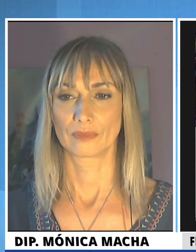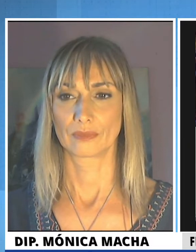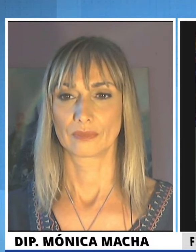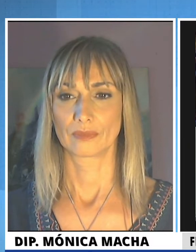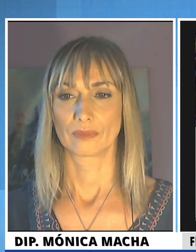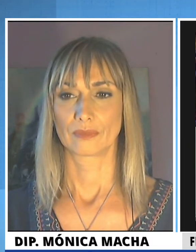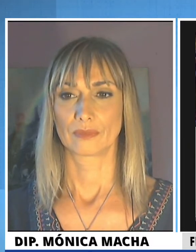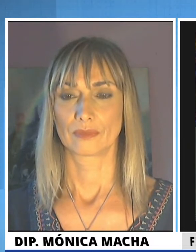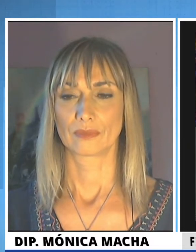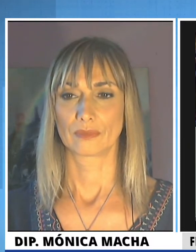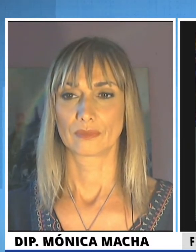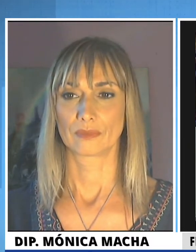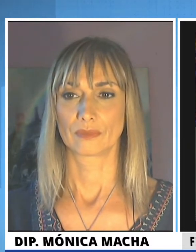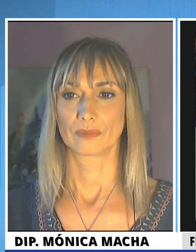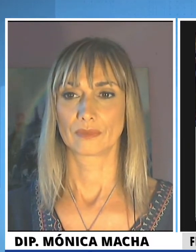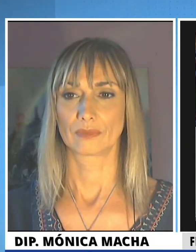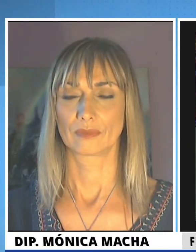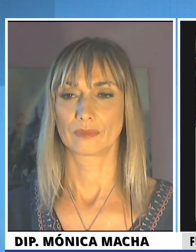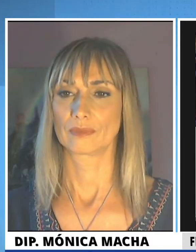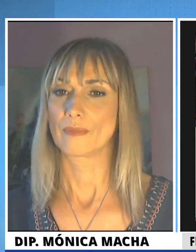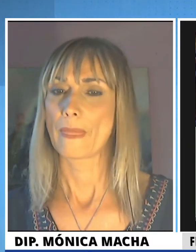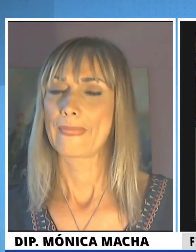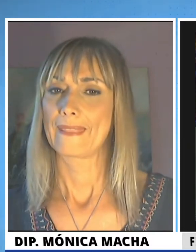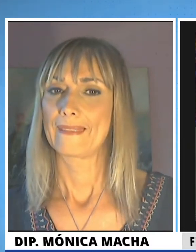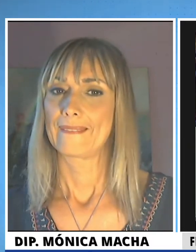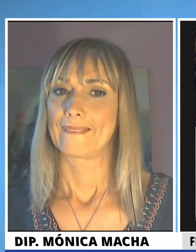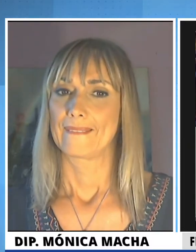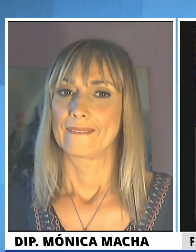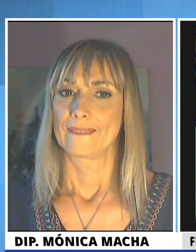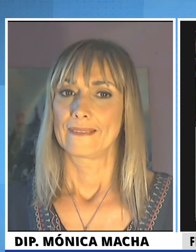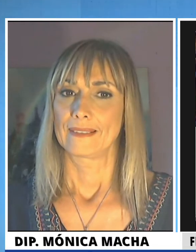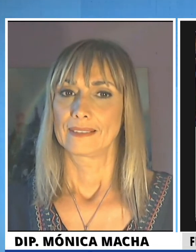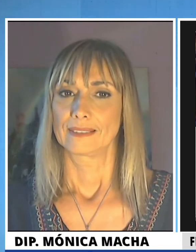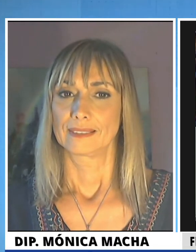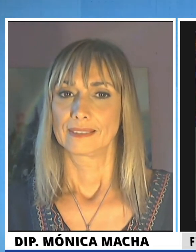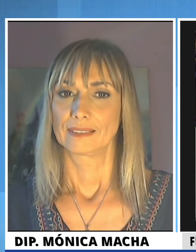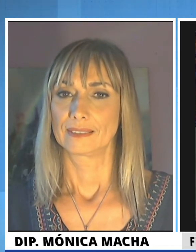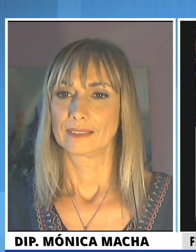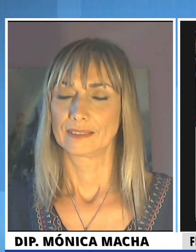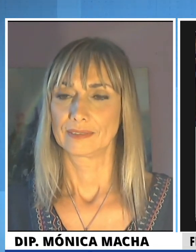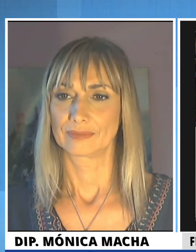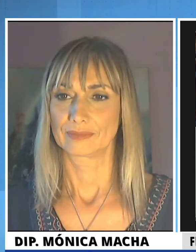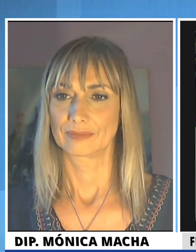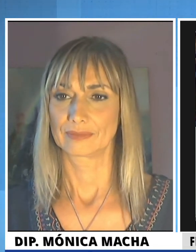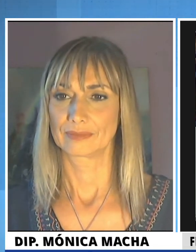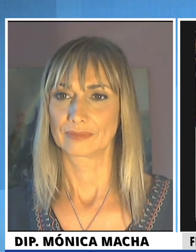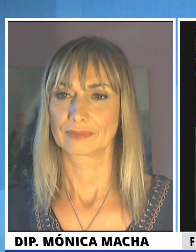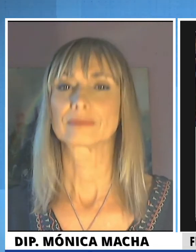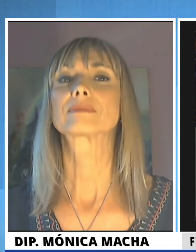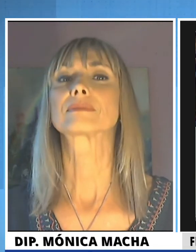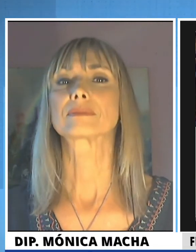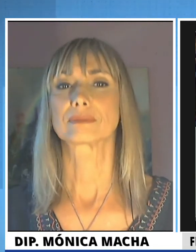esa situación. Ahora, cuando las mujeres o las personas con capacidad de gestar denuncian esa